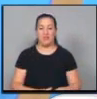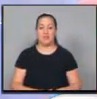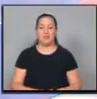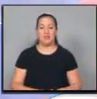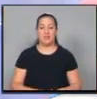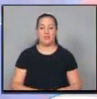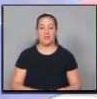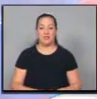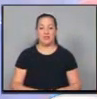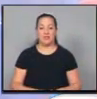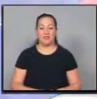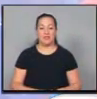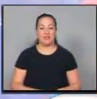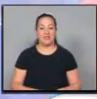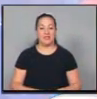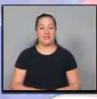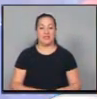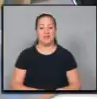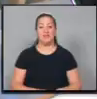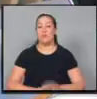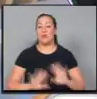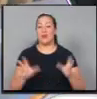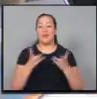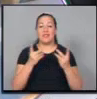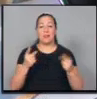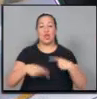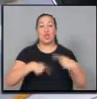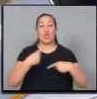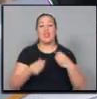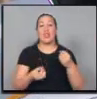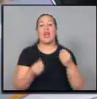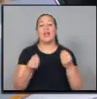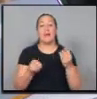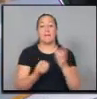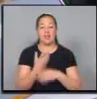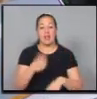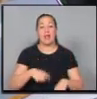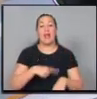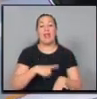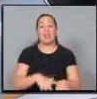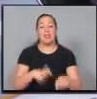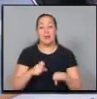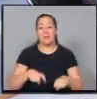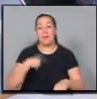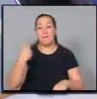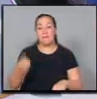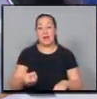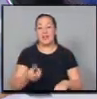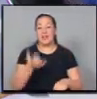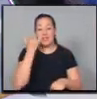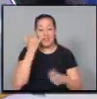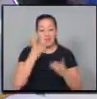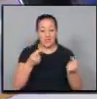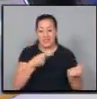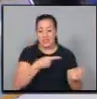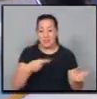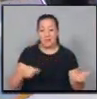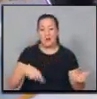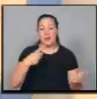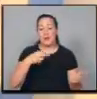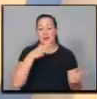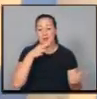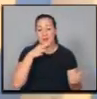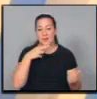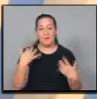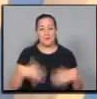precio, está muy mal eso. Bueno, ahí está, nos vamos. Llega Ariel, llega que mañana y nosotros tempranito mañana. Ya se pasó la semana, mañana es viernes. No puede ser,